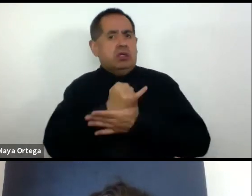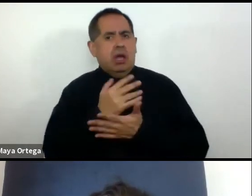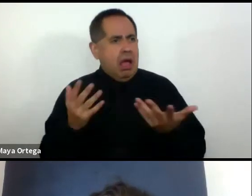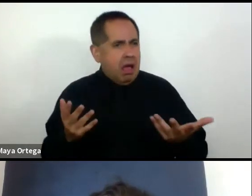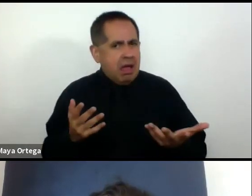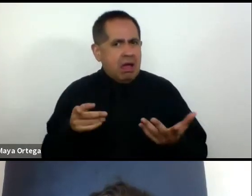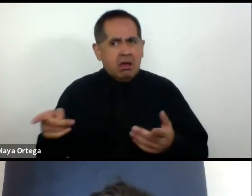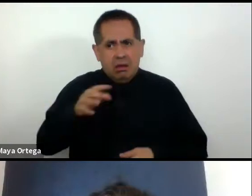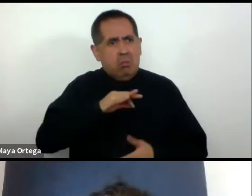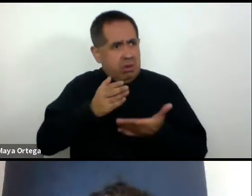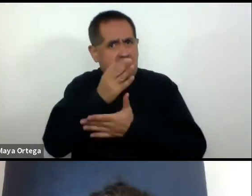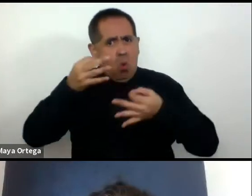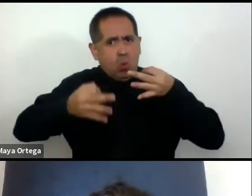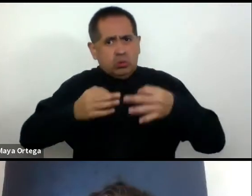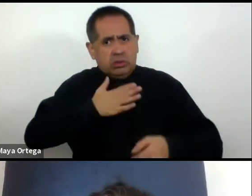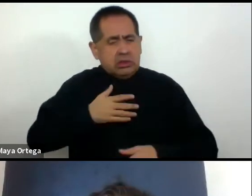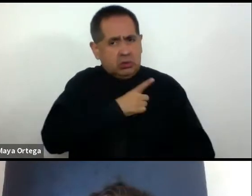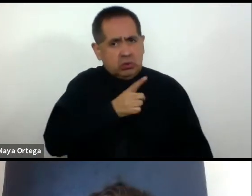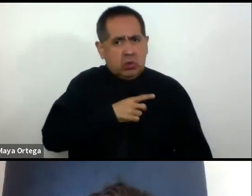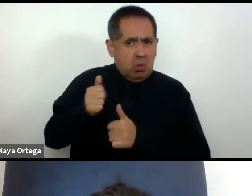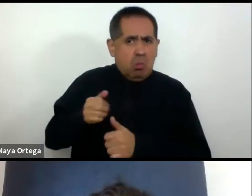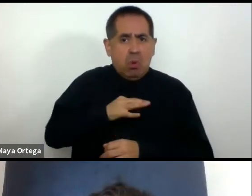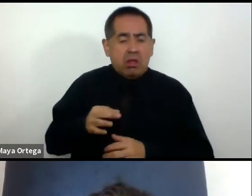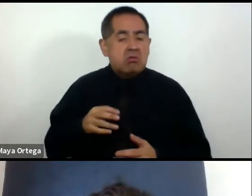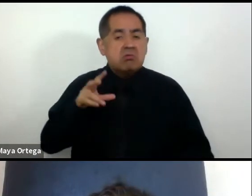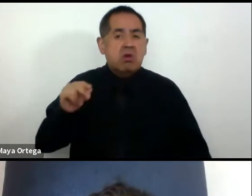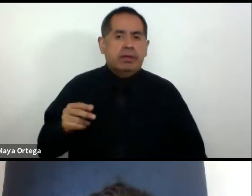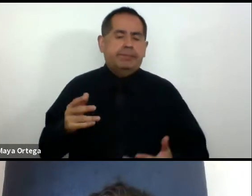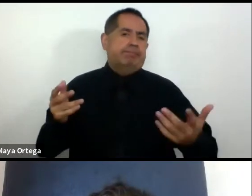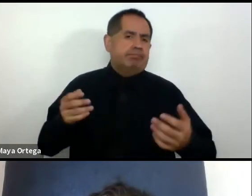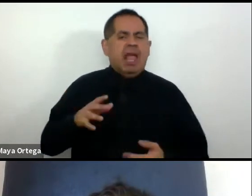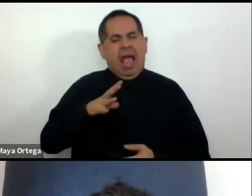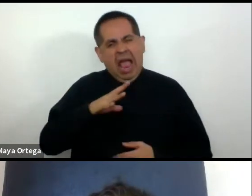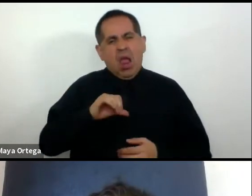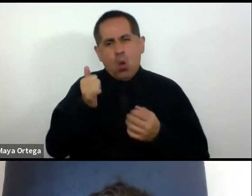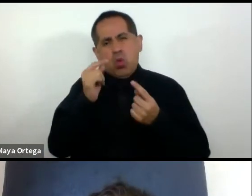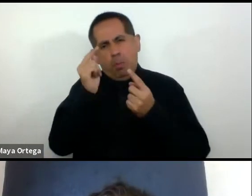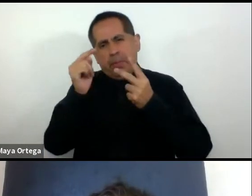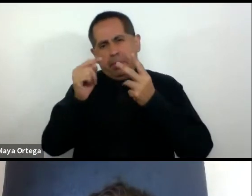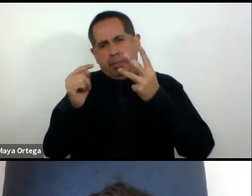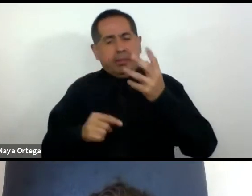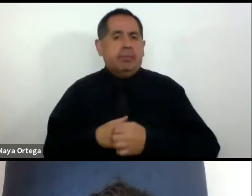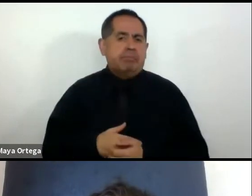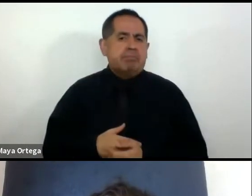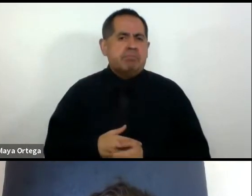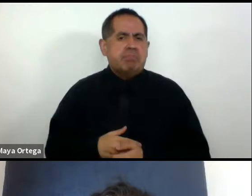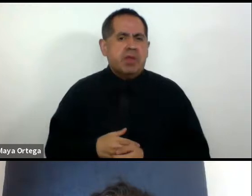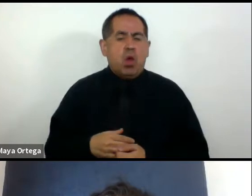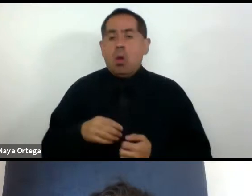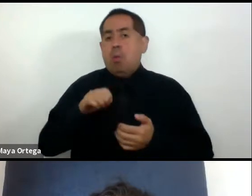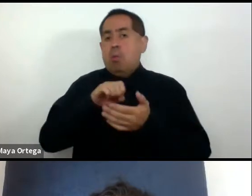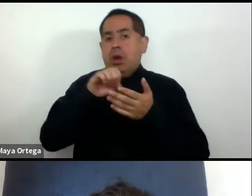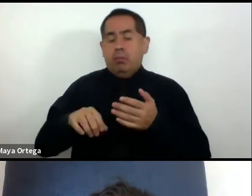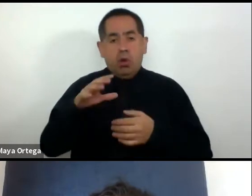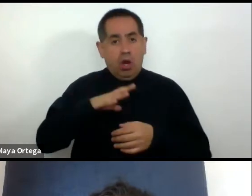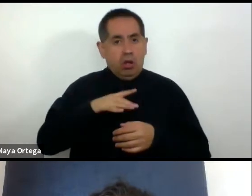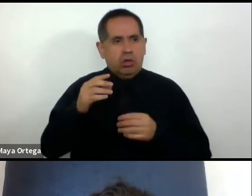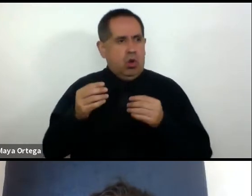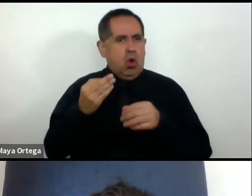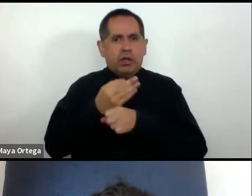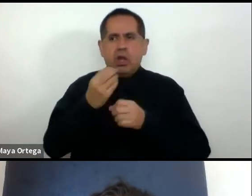justicia. Y podemos hablar de muchísimas más, ¿no? Por ejemplo, hay una nueva